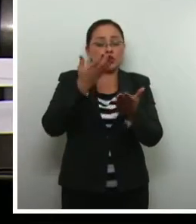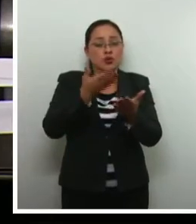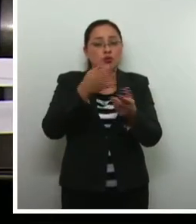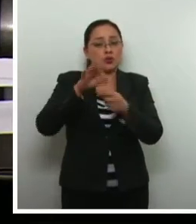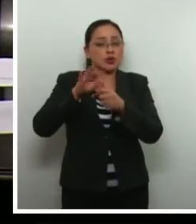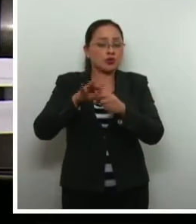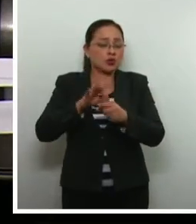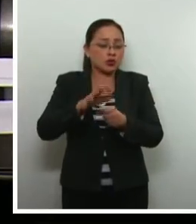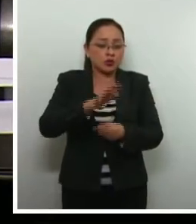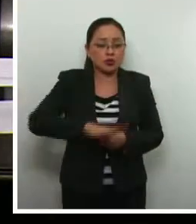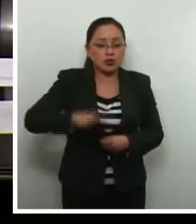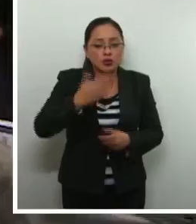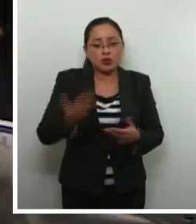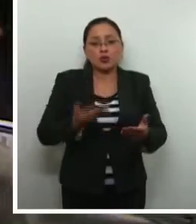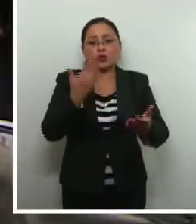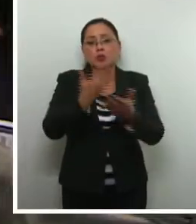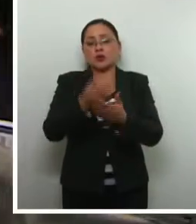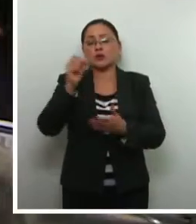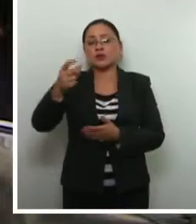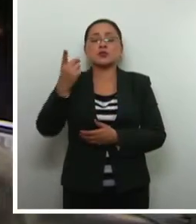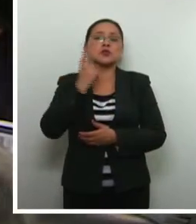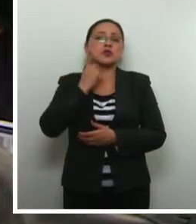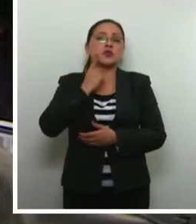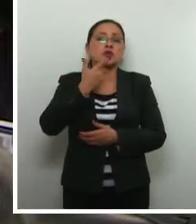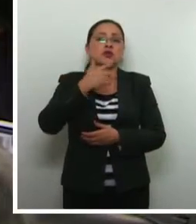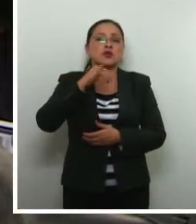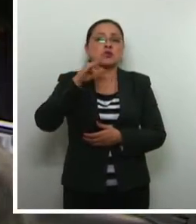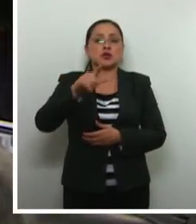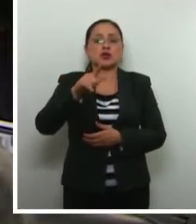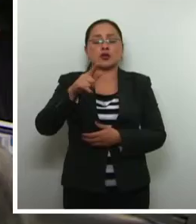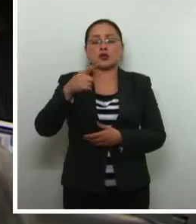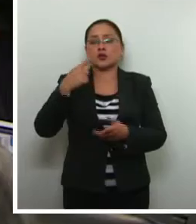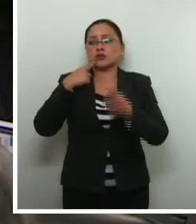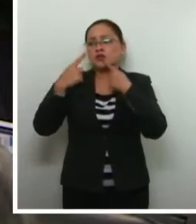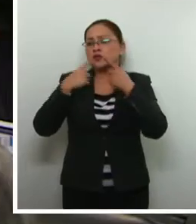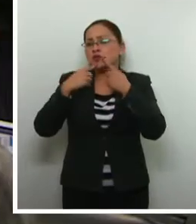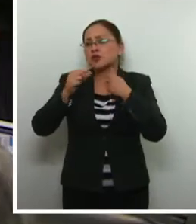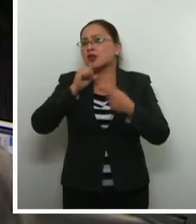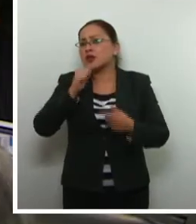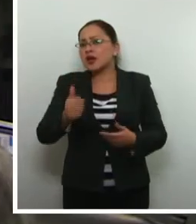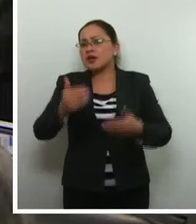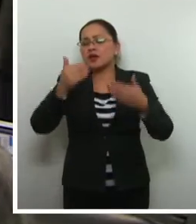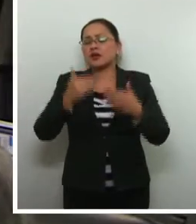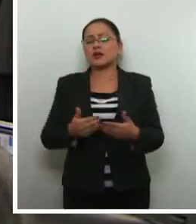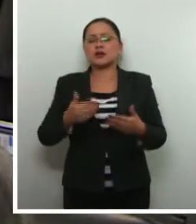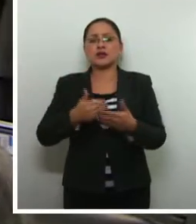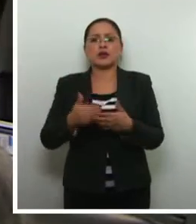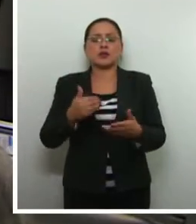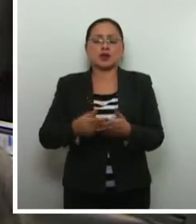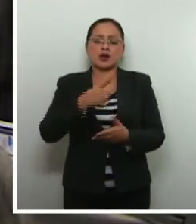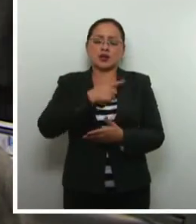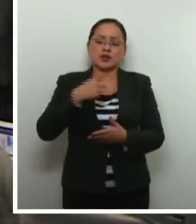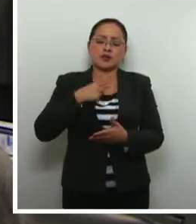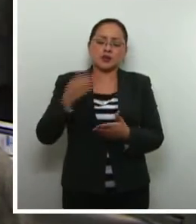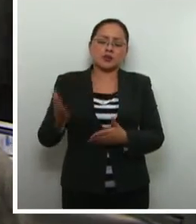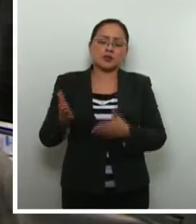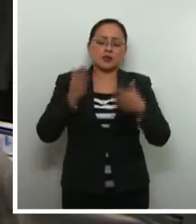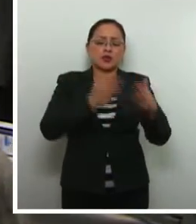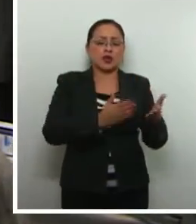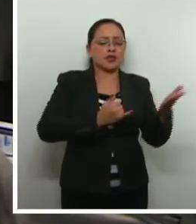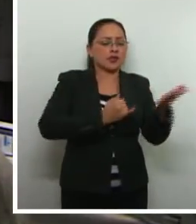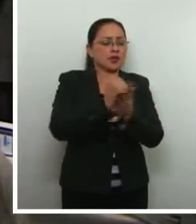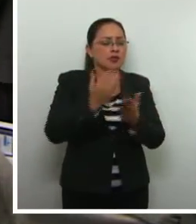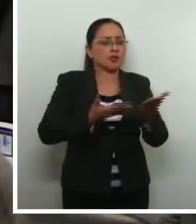la propuesta del diputado Gil Suart no fue discutida. Entonces tenemos que volver al dictamen,